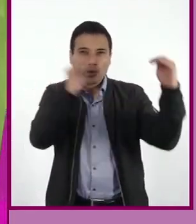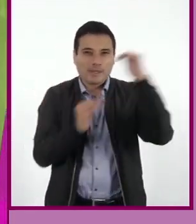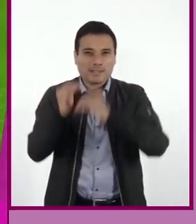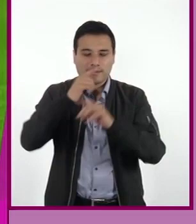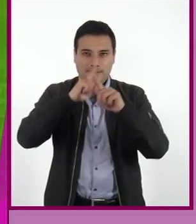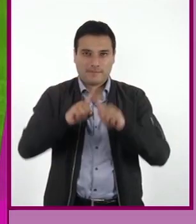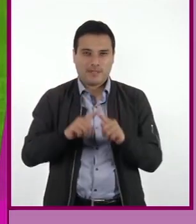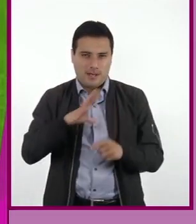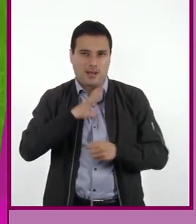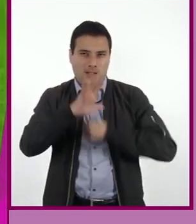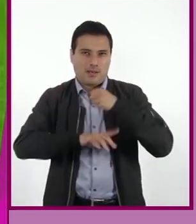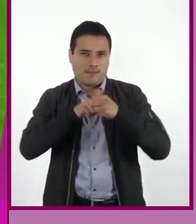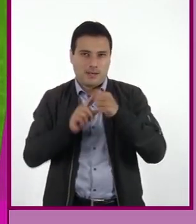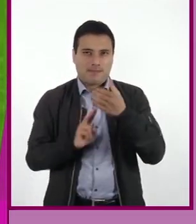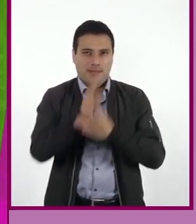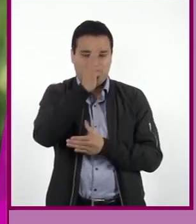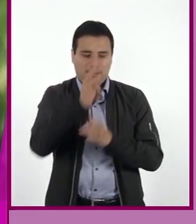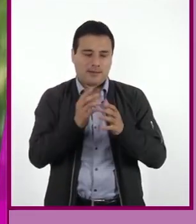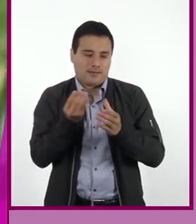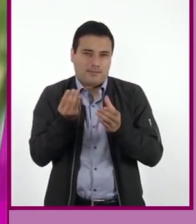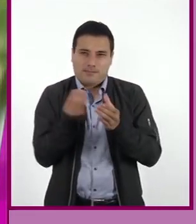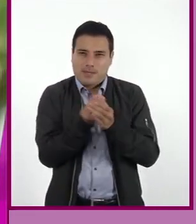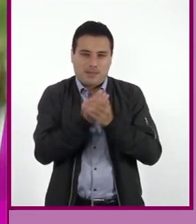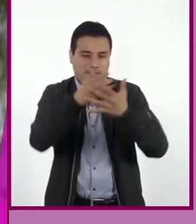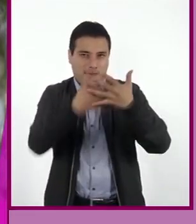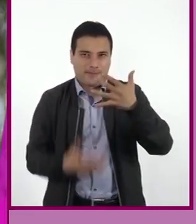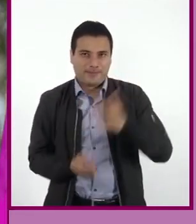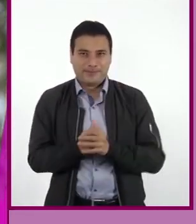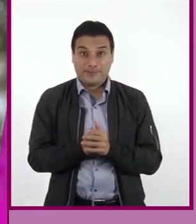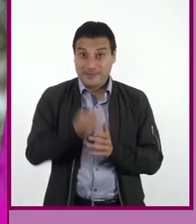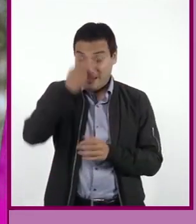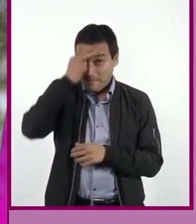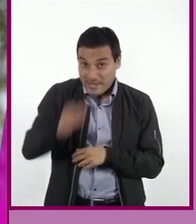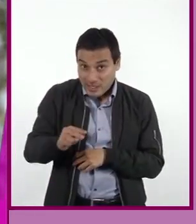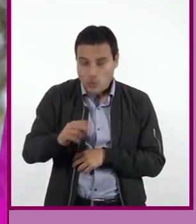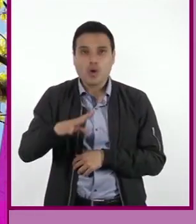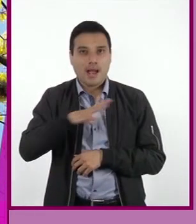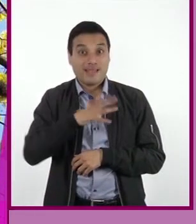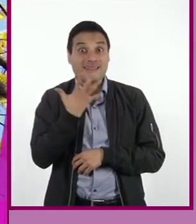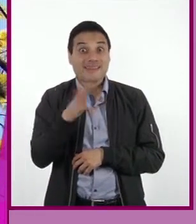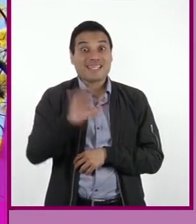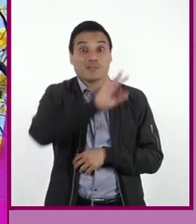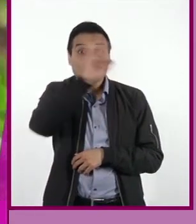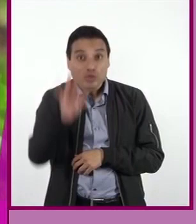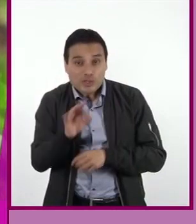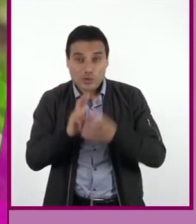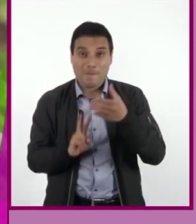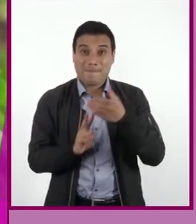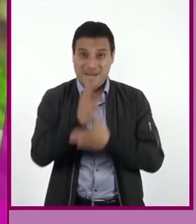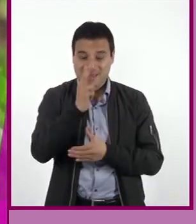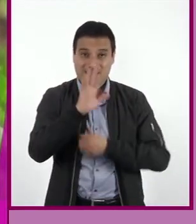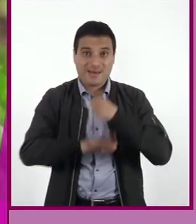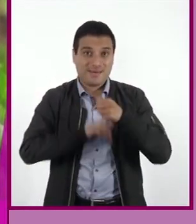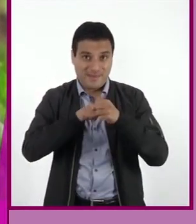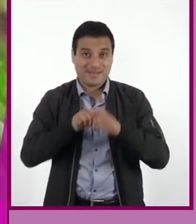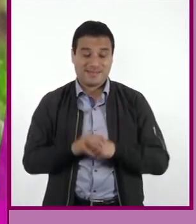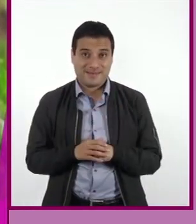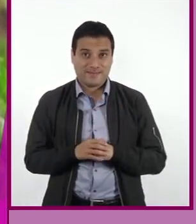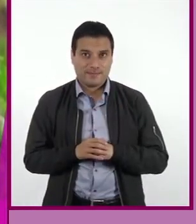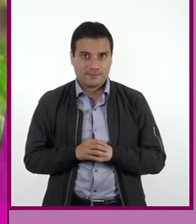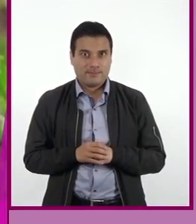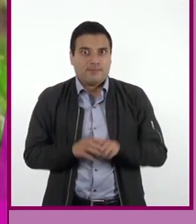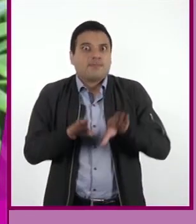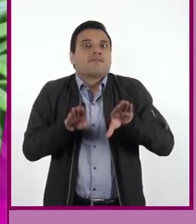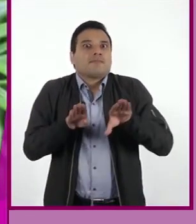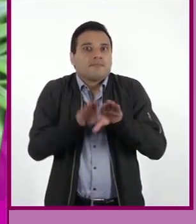de especies. De hecho, en nuestro país vive el 10% de la fauna y flora de todo el mundo. ¿Puedes